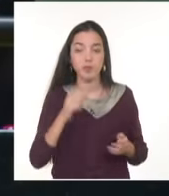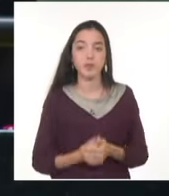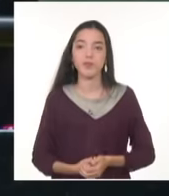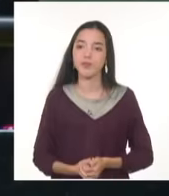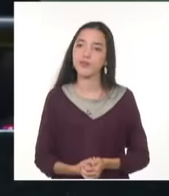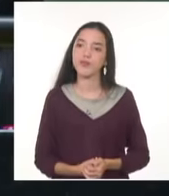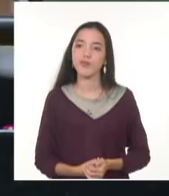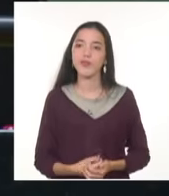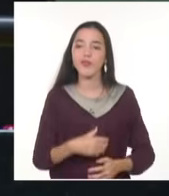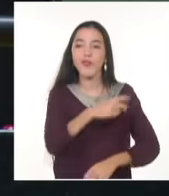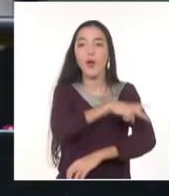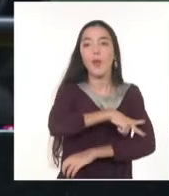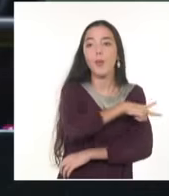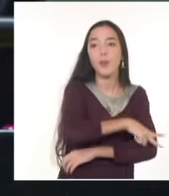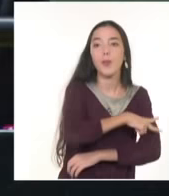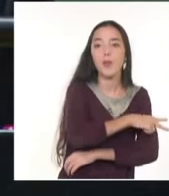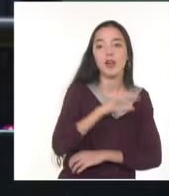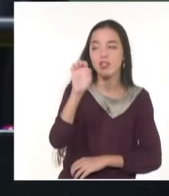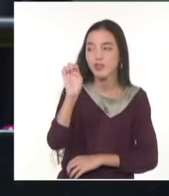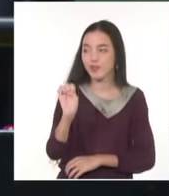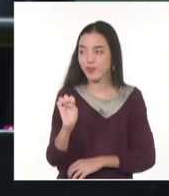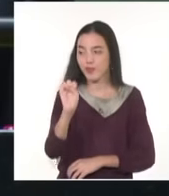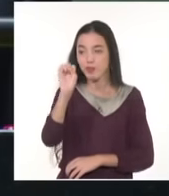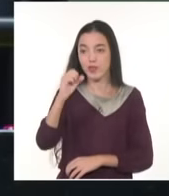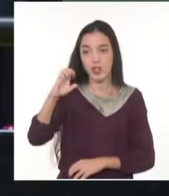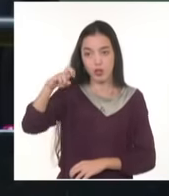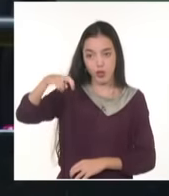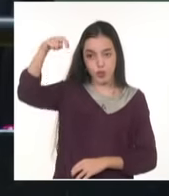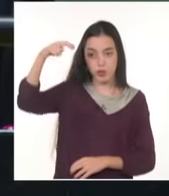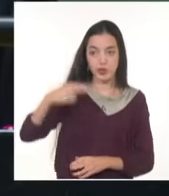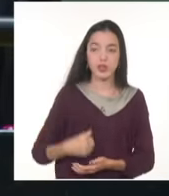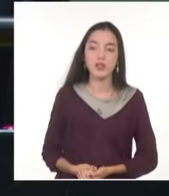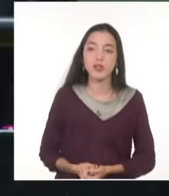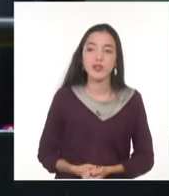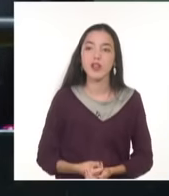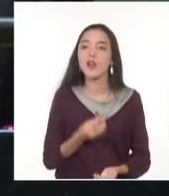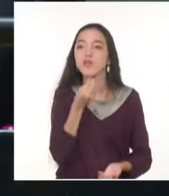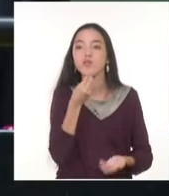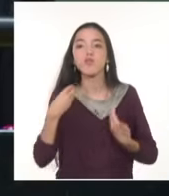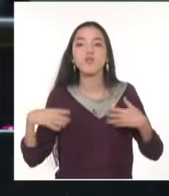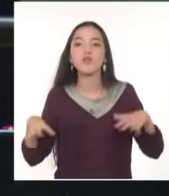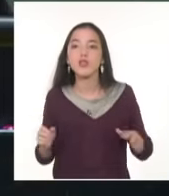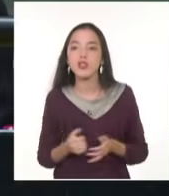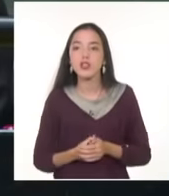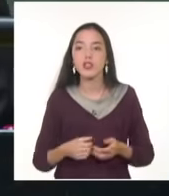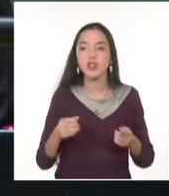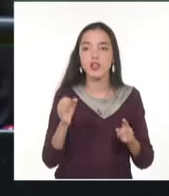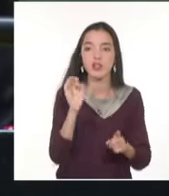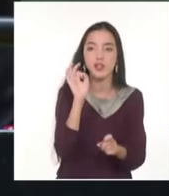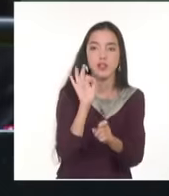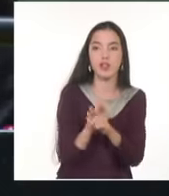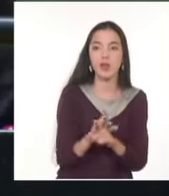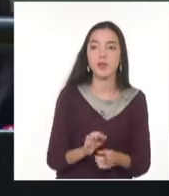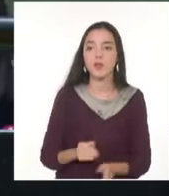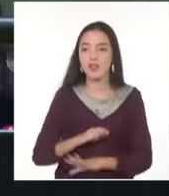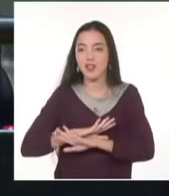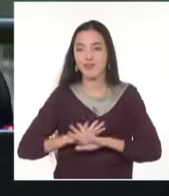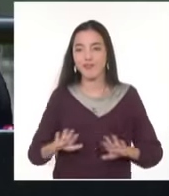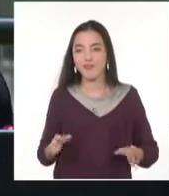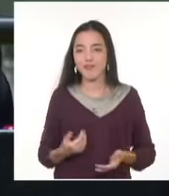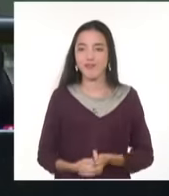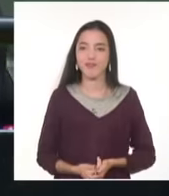norte tendrían otra posibilidad de comenzar a saldar la deuda y la brecha